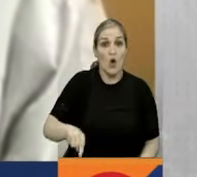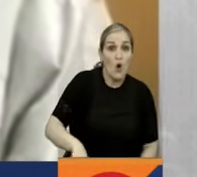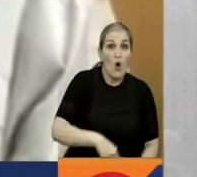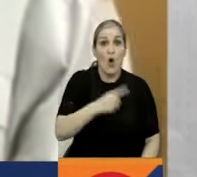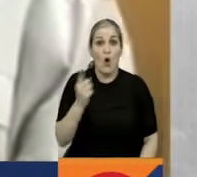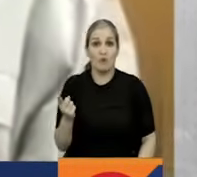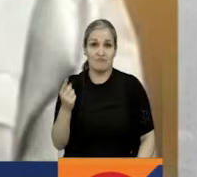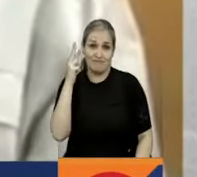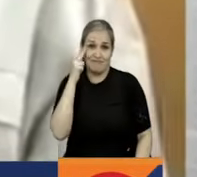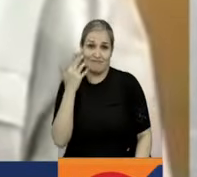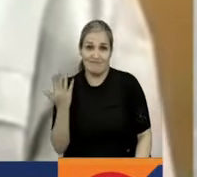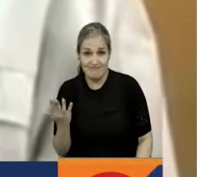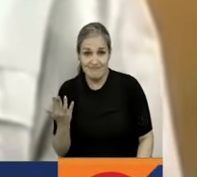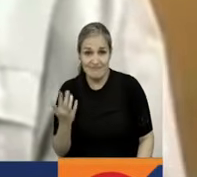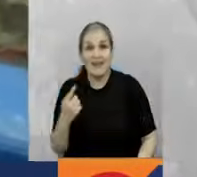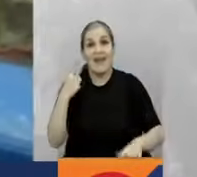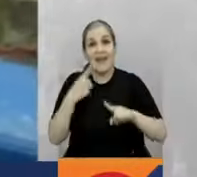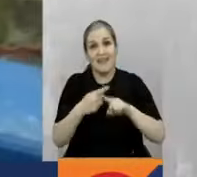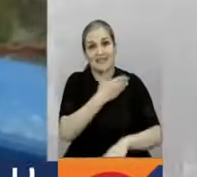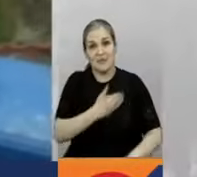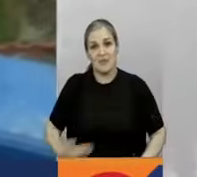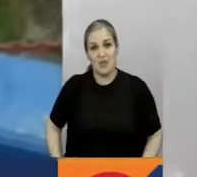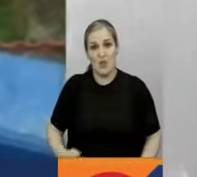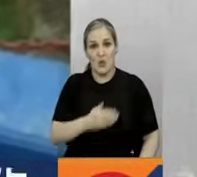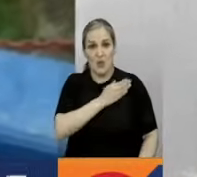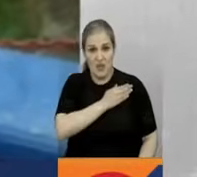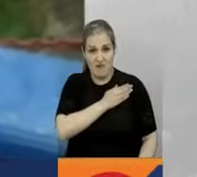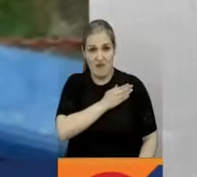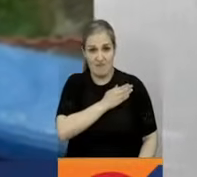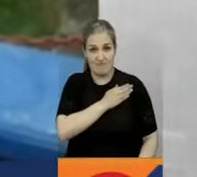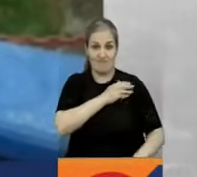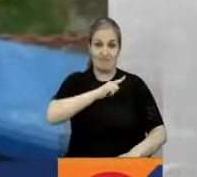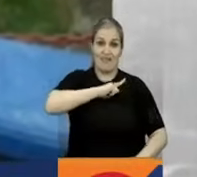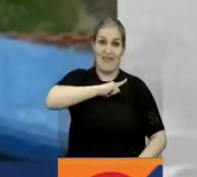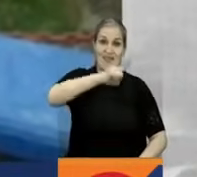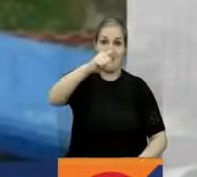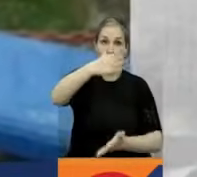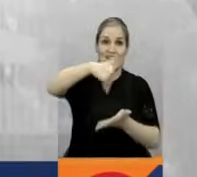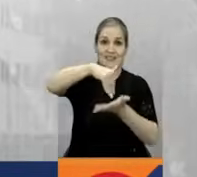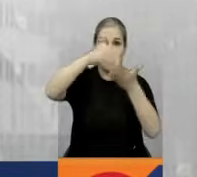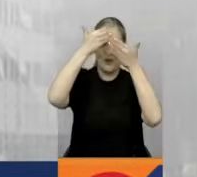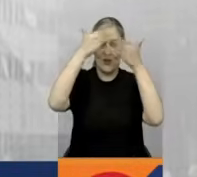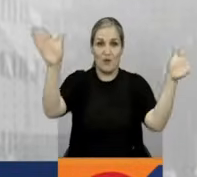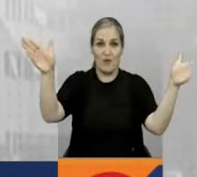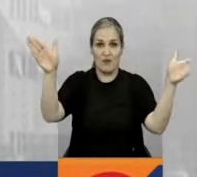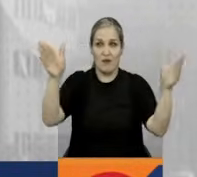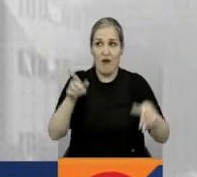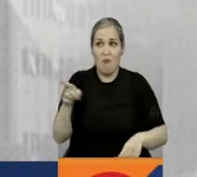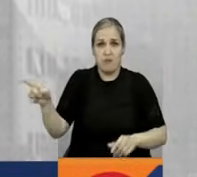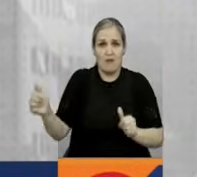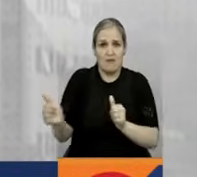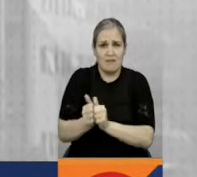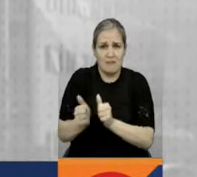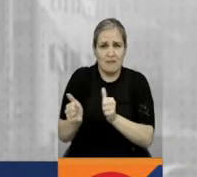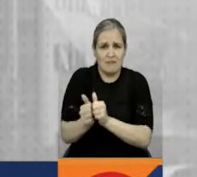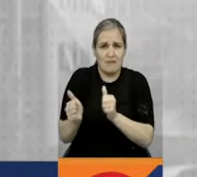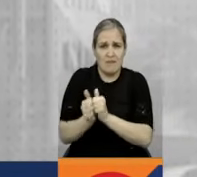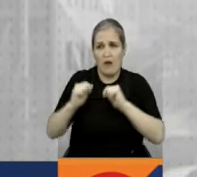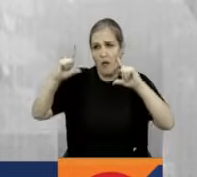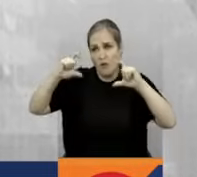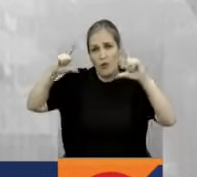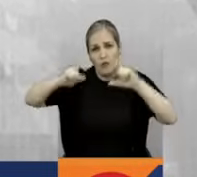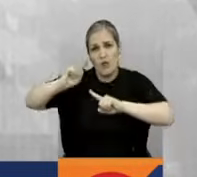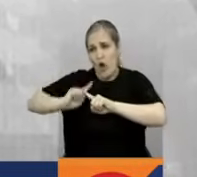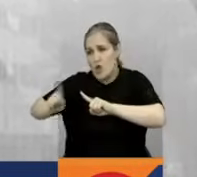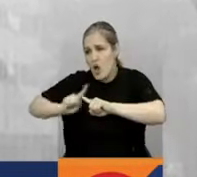supuesto, el expresidente Uribe, como máximo dirigente del Centro Democrático, aparece en docenas de fotos con